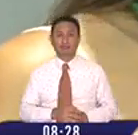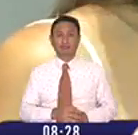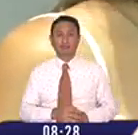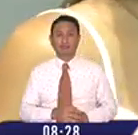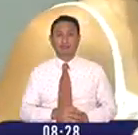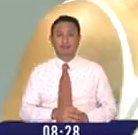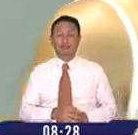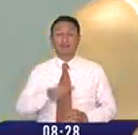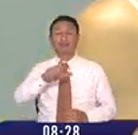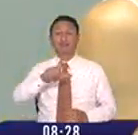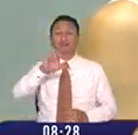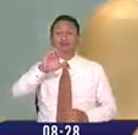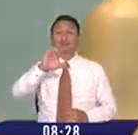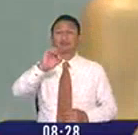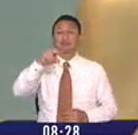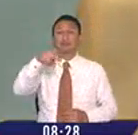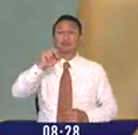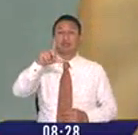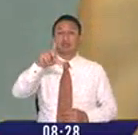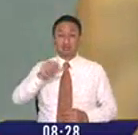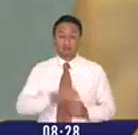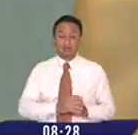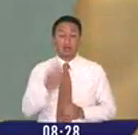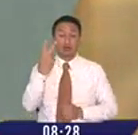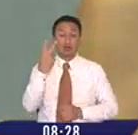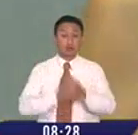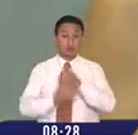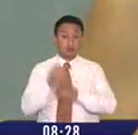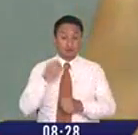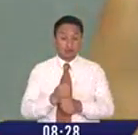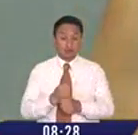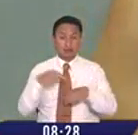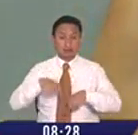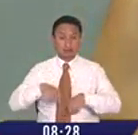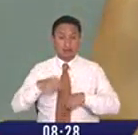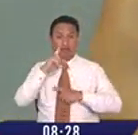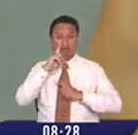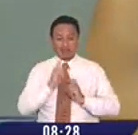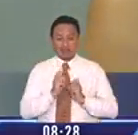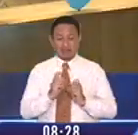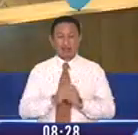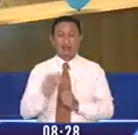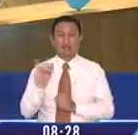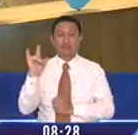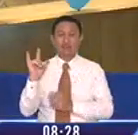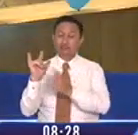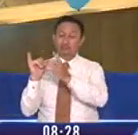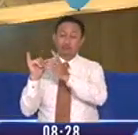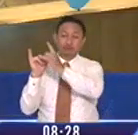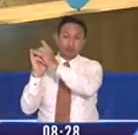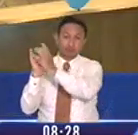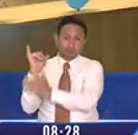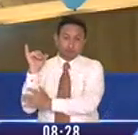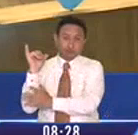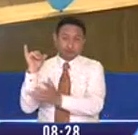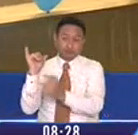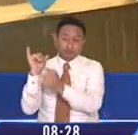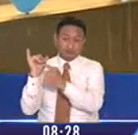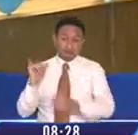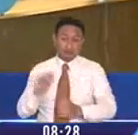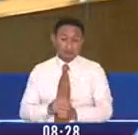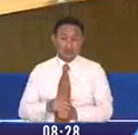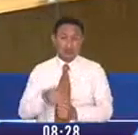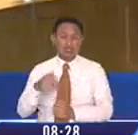A Leonela Mantilla hace 2 años le detectaron cáncer de útero, una enfermedad que si bien le ha traído las batallas